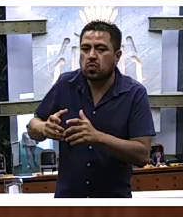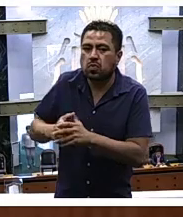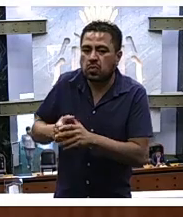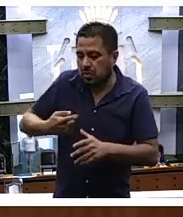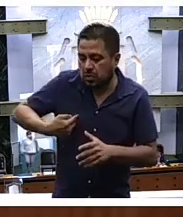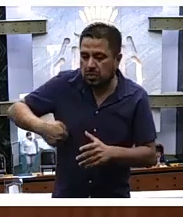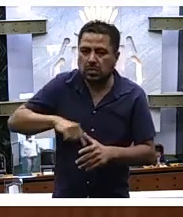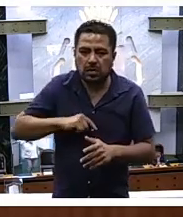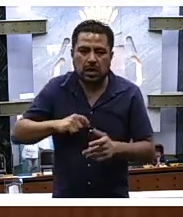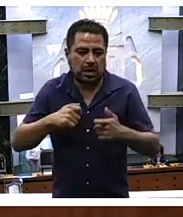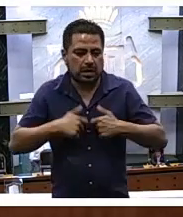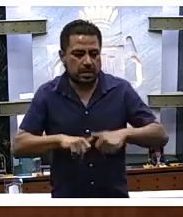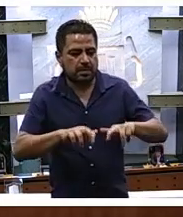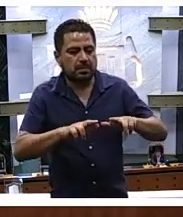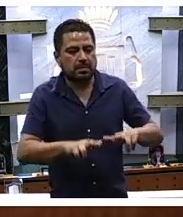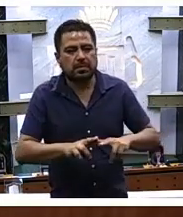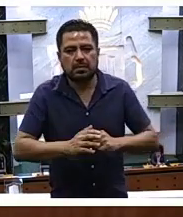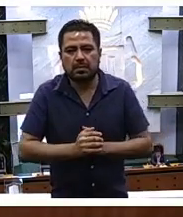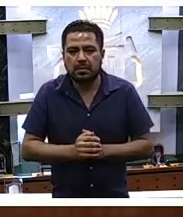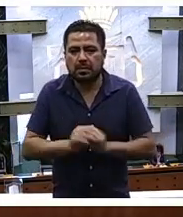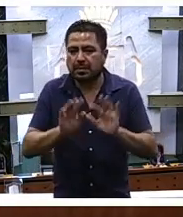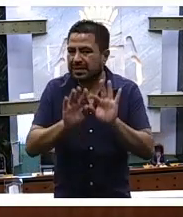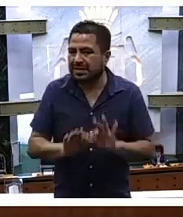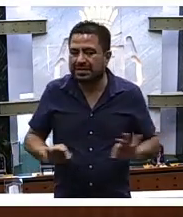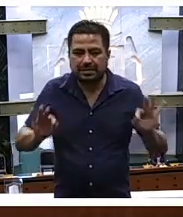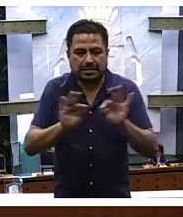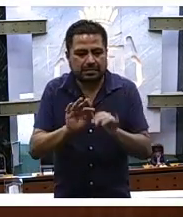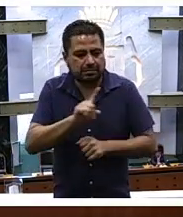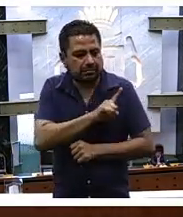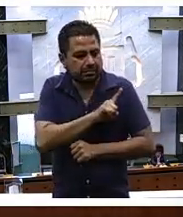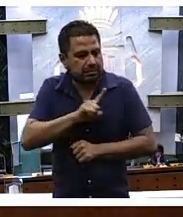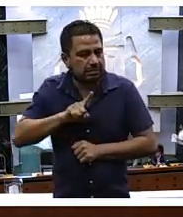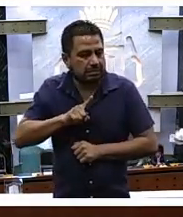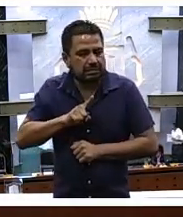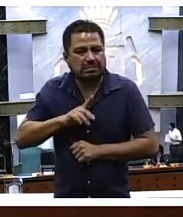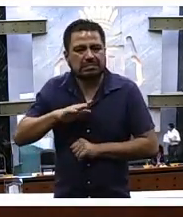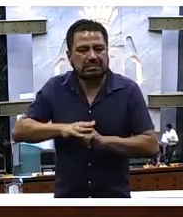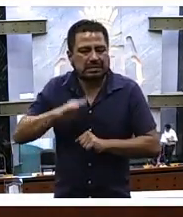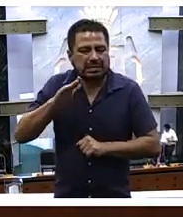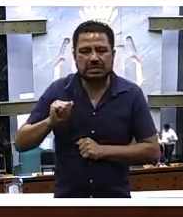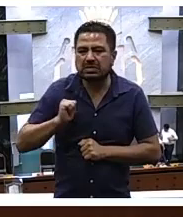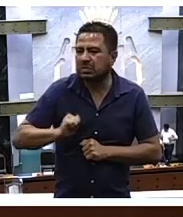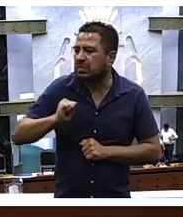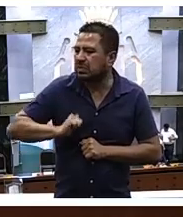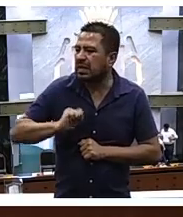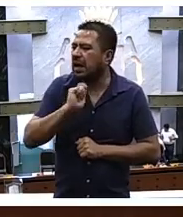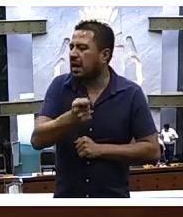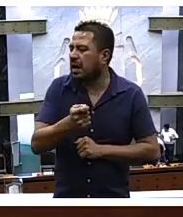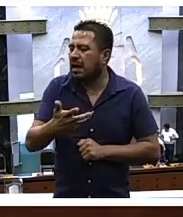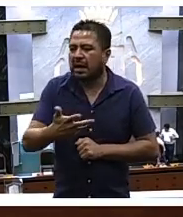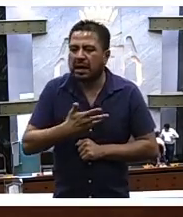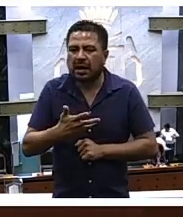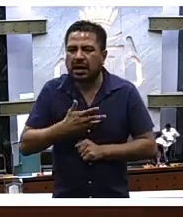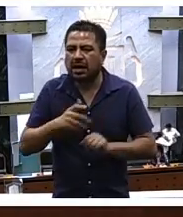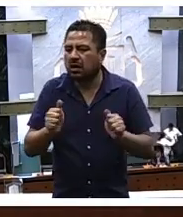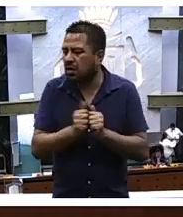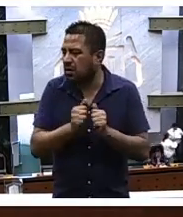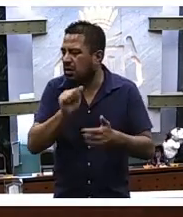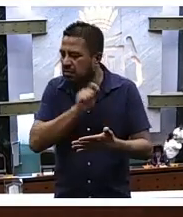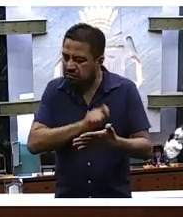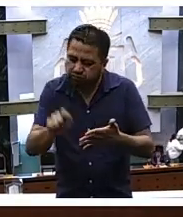estos lo representan. Es importante mencionar la ambigüedad interpretativa que existe en la redacción del